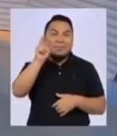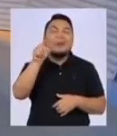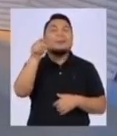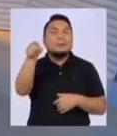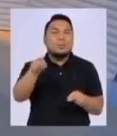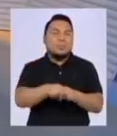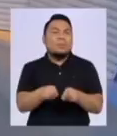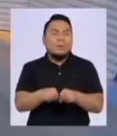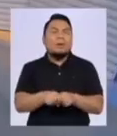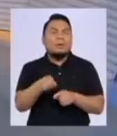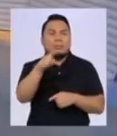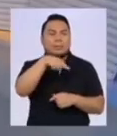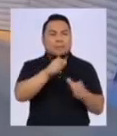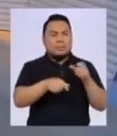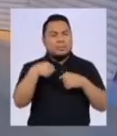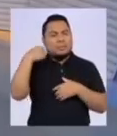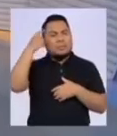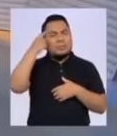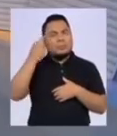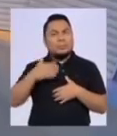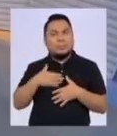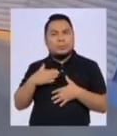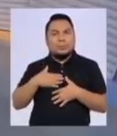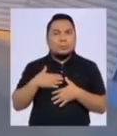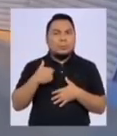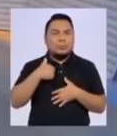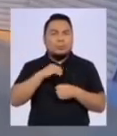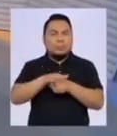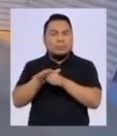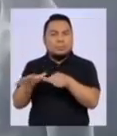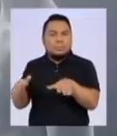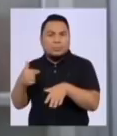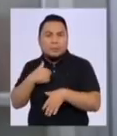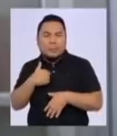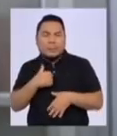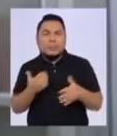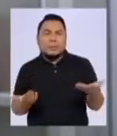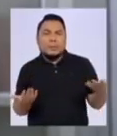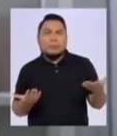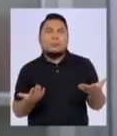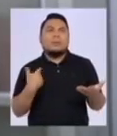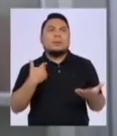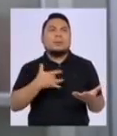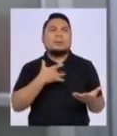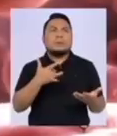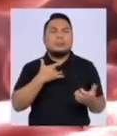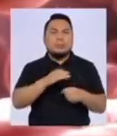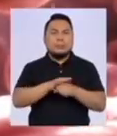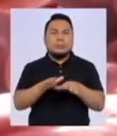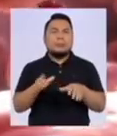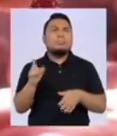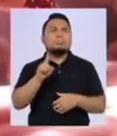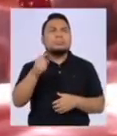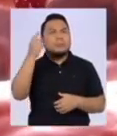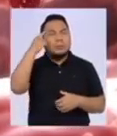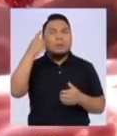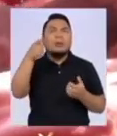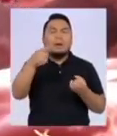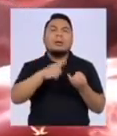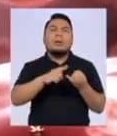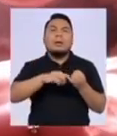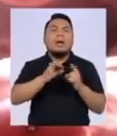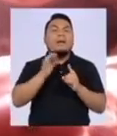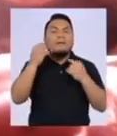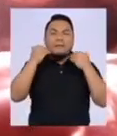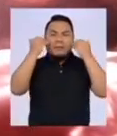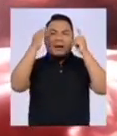síntomas un poquito más y poder diferenciar entre el resfriado común y otros con los síntomas del COVID. Y además se le ve en